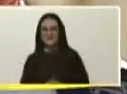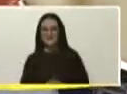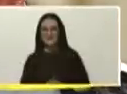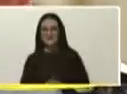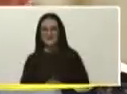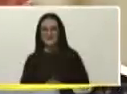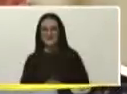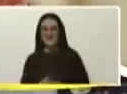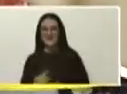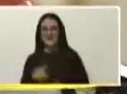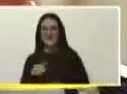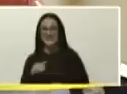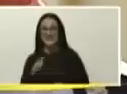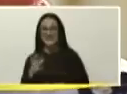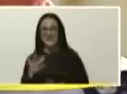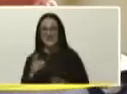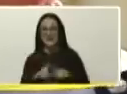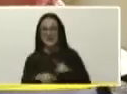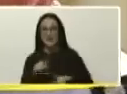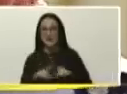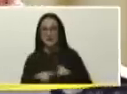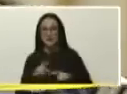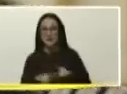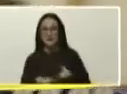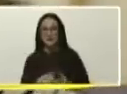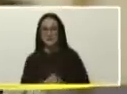una de las cosas.